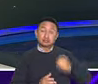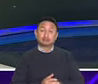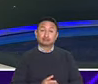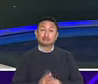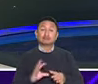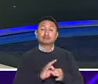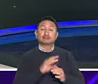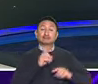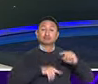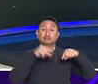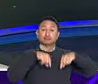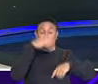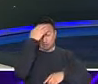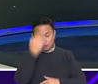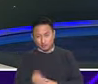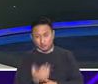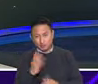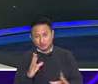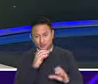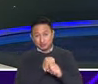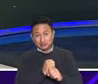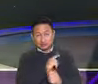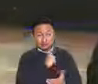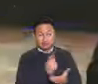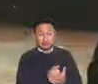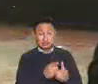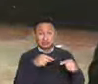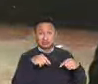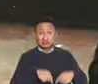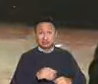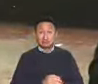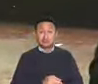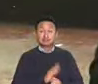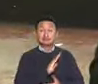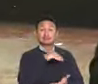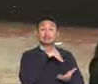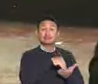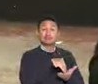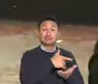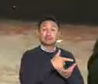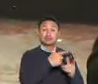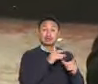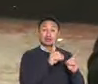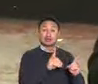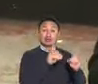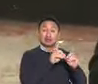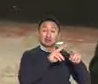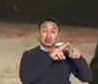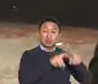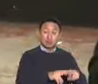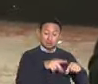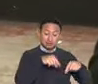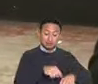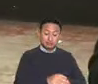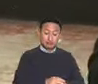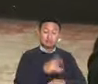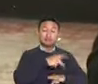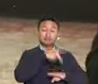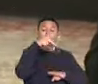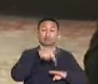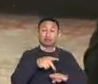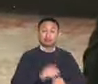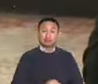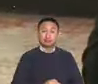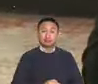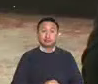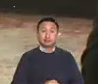Compañeros, amigos televidentes, muy buenos días. Así es, nos encontramos en el Centro de Procesamiento de Datos de la Delegación de Pichincha. Según